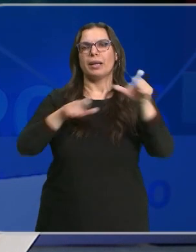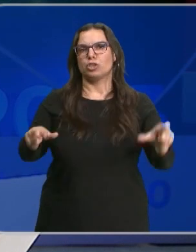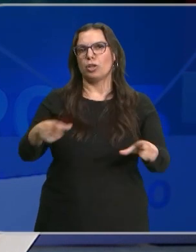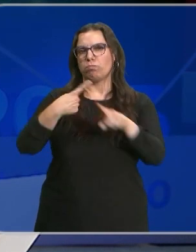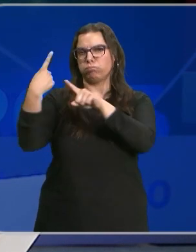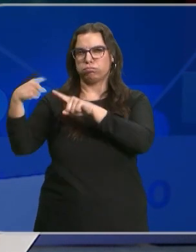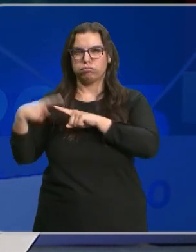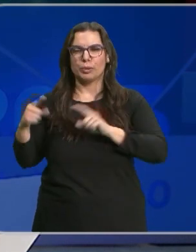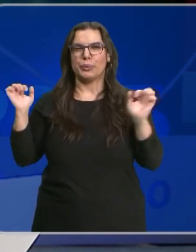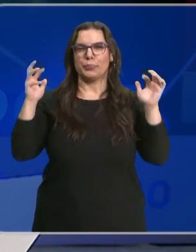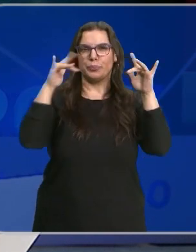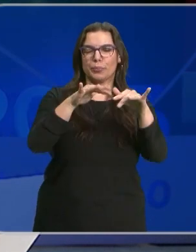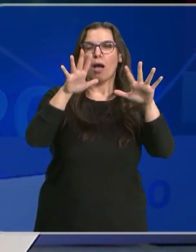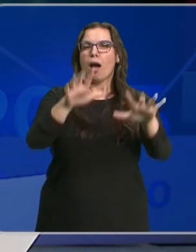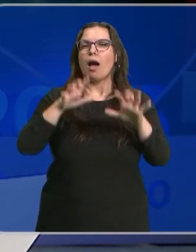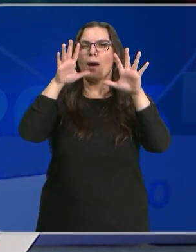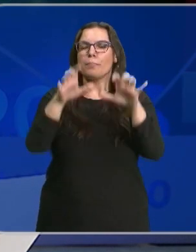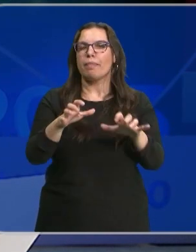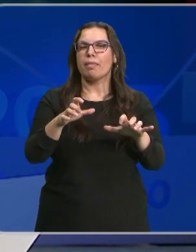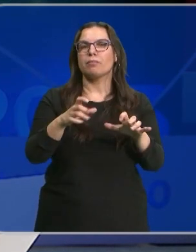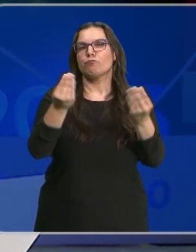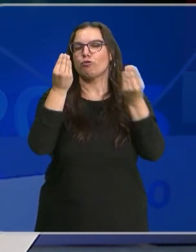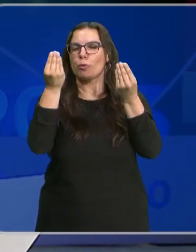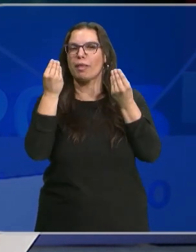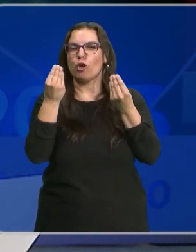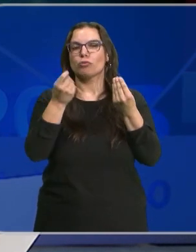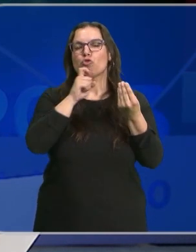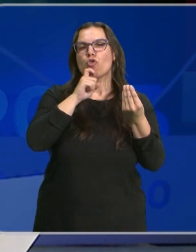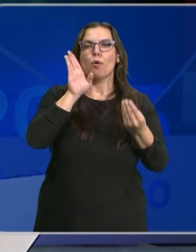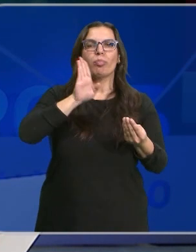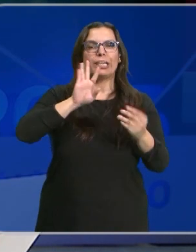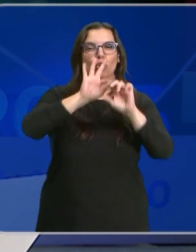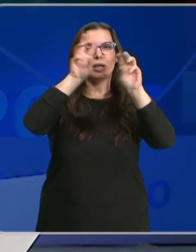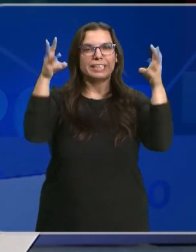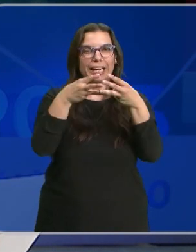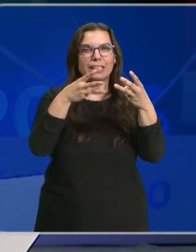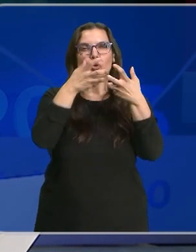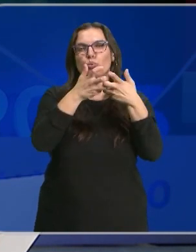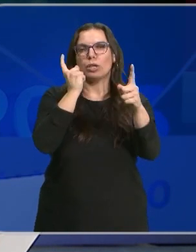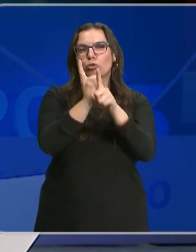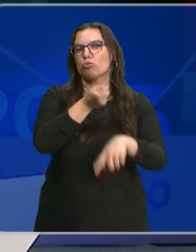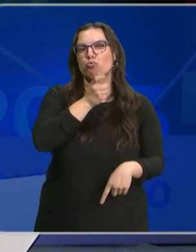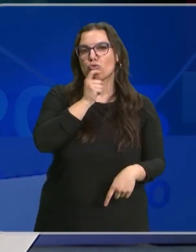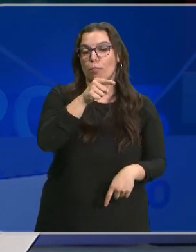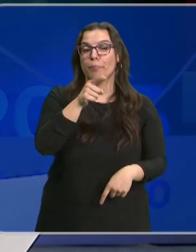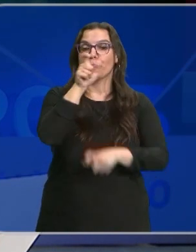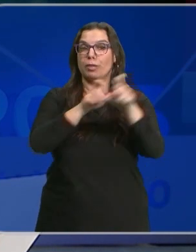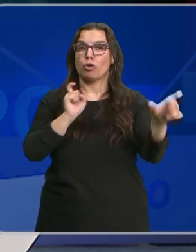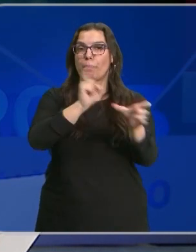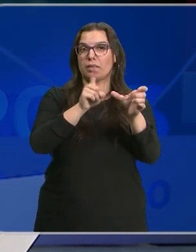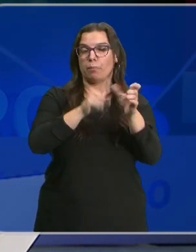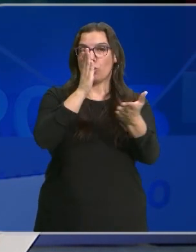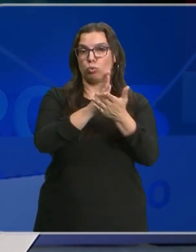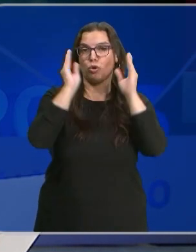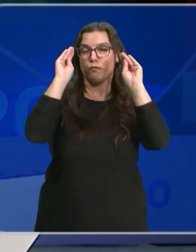personas aprenden cómo luchar contra los ciberdelitos en el Summer Bootcamp en León. Entre quienes acuden a este curso de formación gratuito